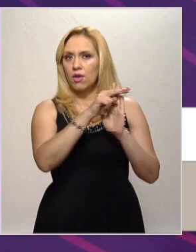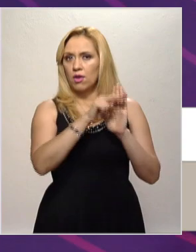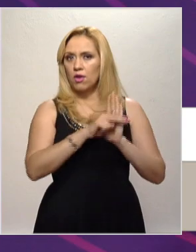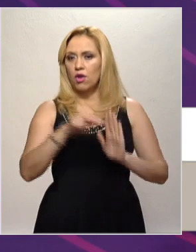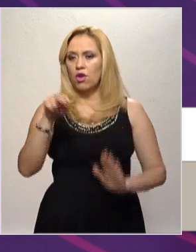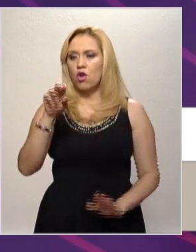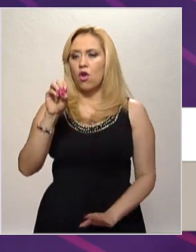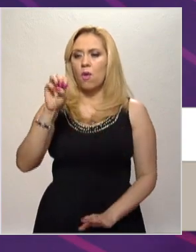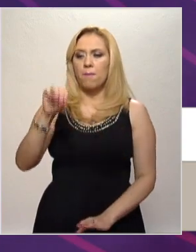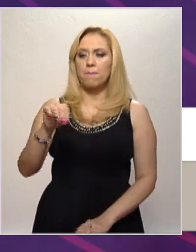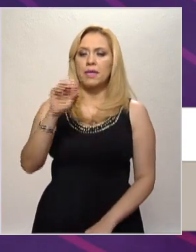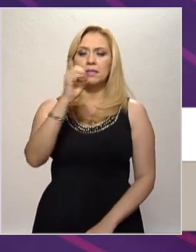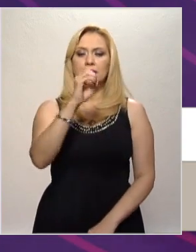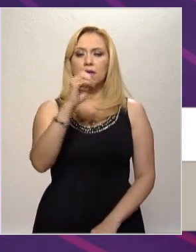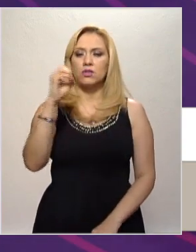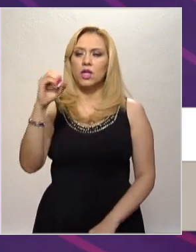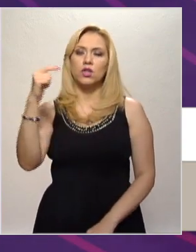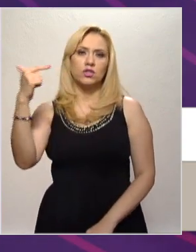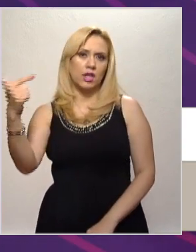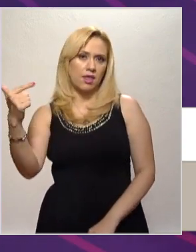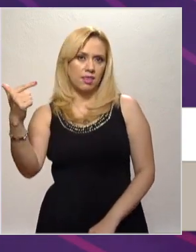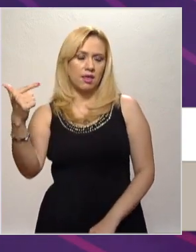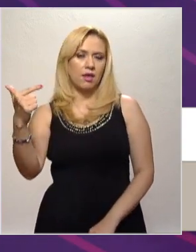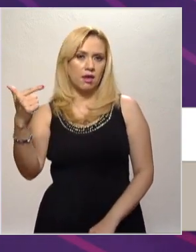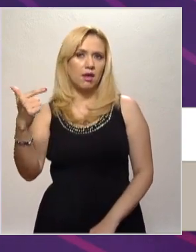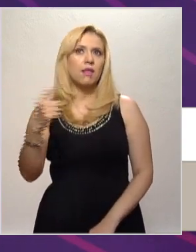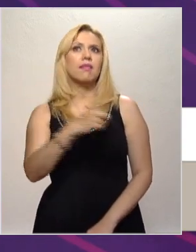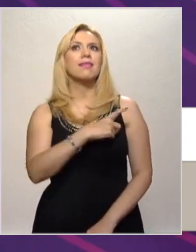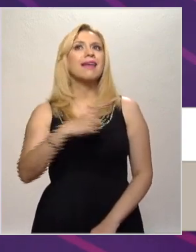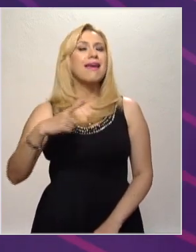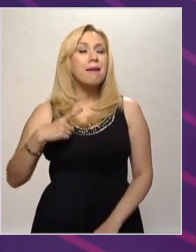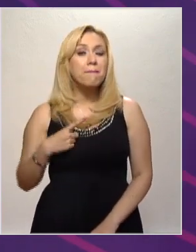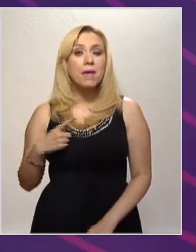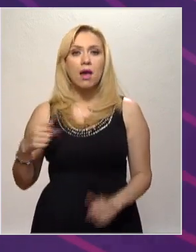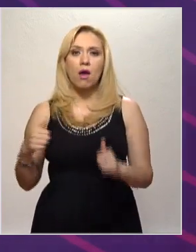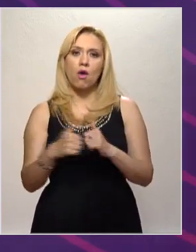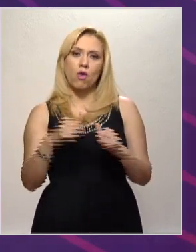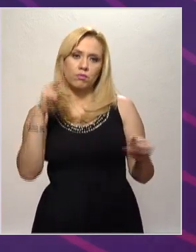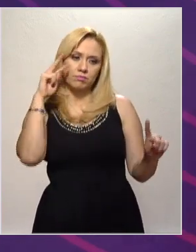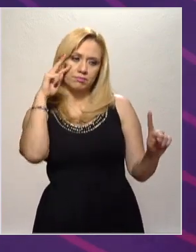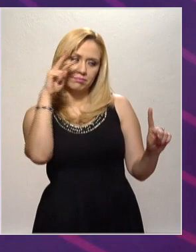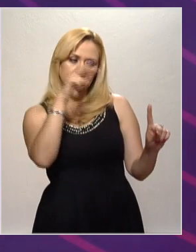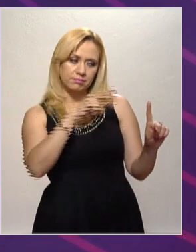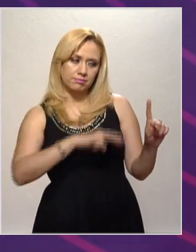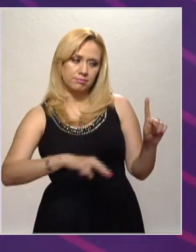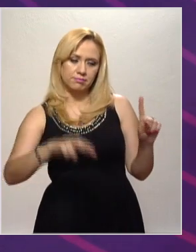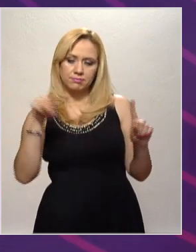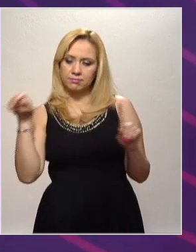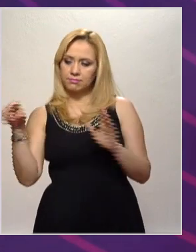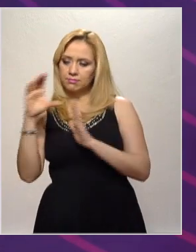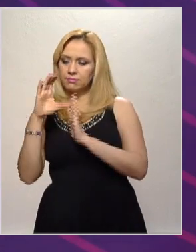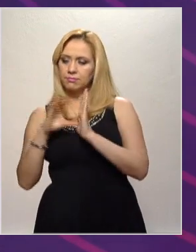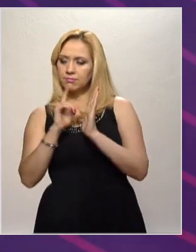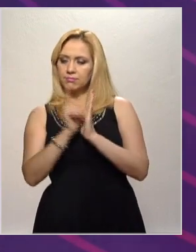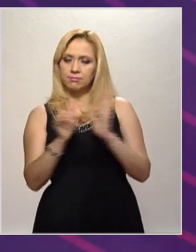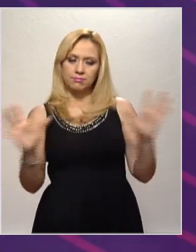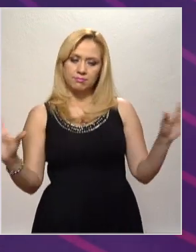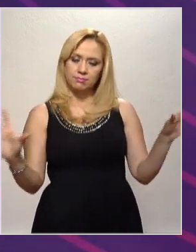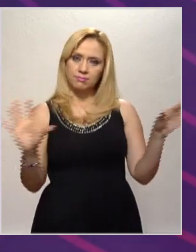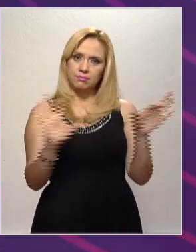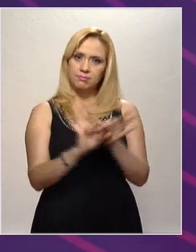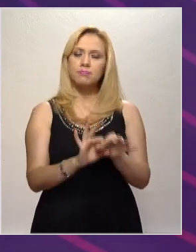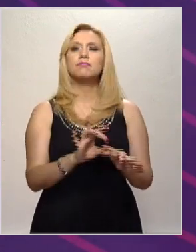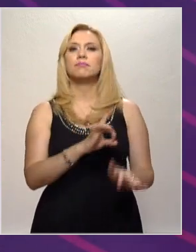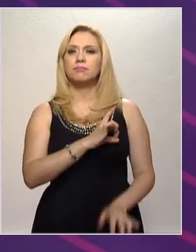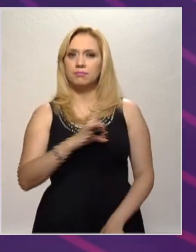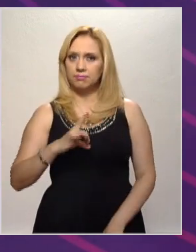NOM 007 o cualquier otra norma, debe estar bajo la lupa de los principios constitucionales de interpretación. Entonces, me parece que sí